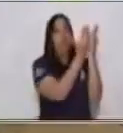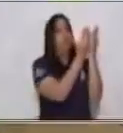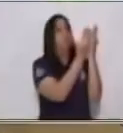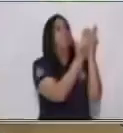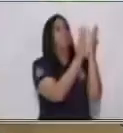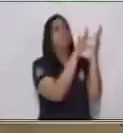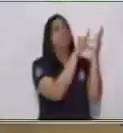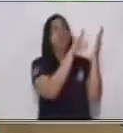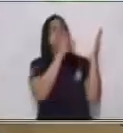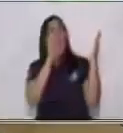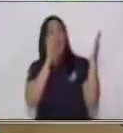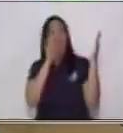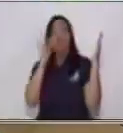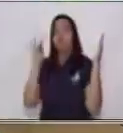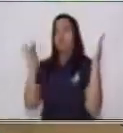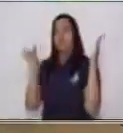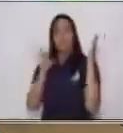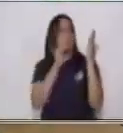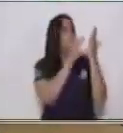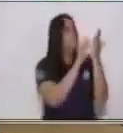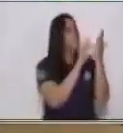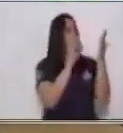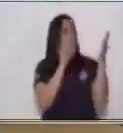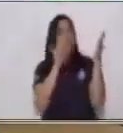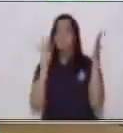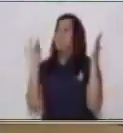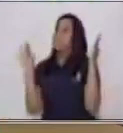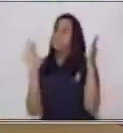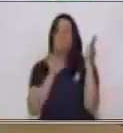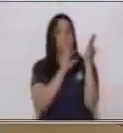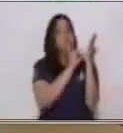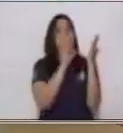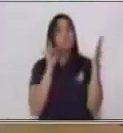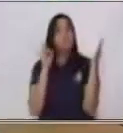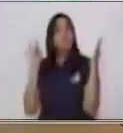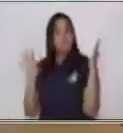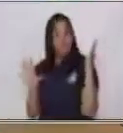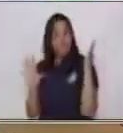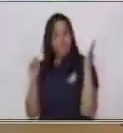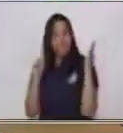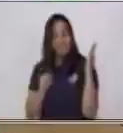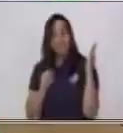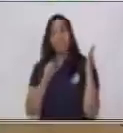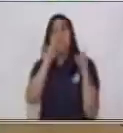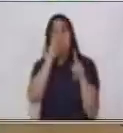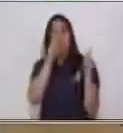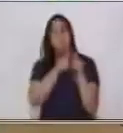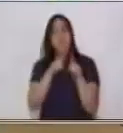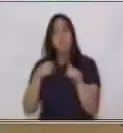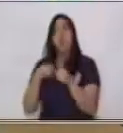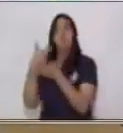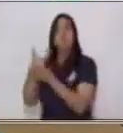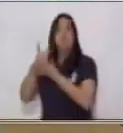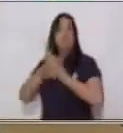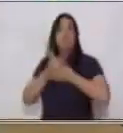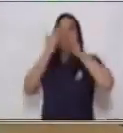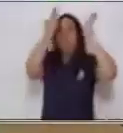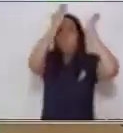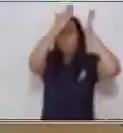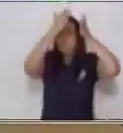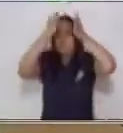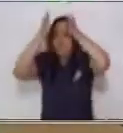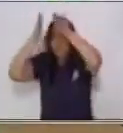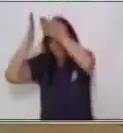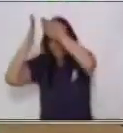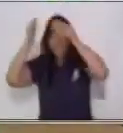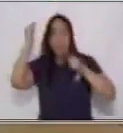Y esto nos va a ayudar también a crear un pensamiento o un orden en nuestro pensamiento, así como relaciones lógicas, ya